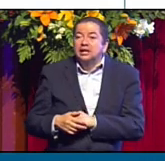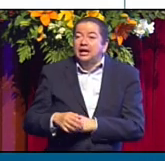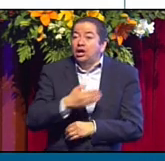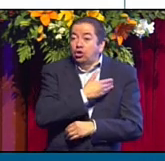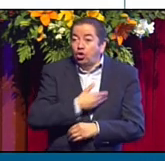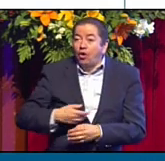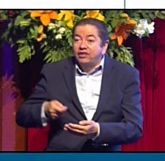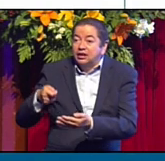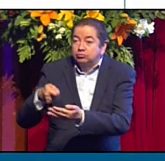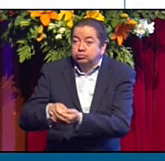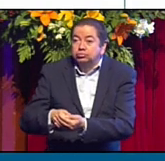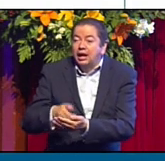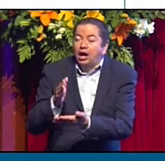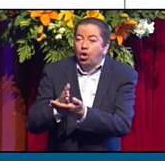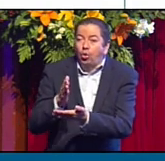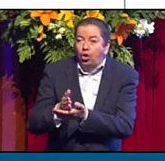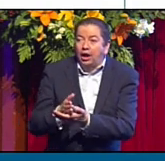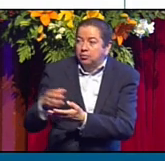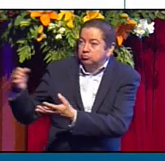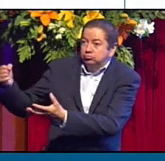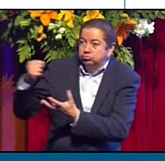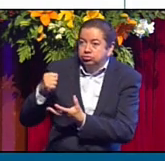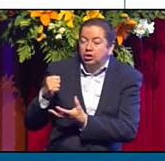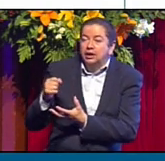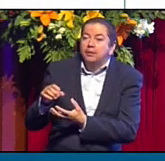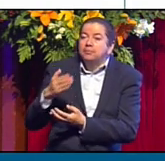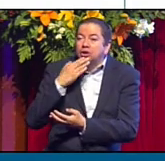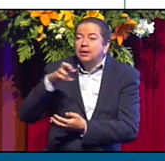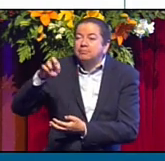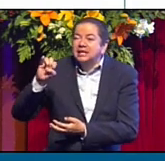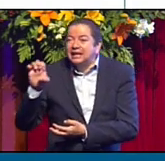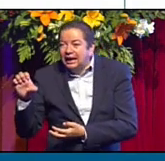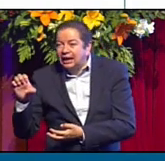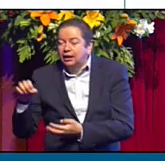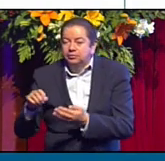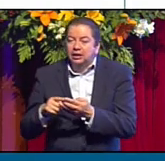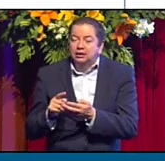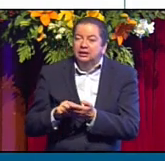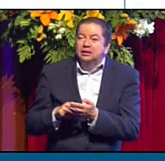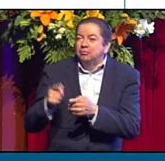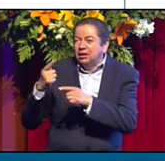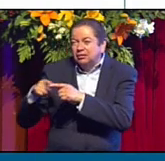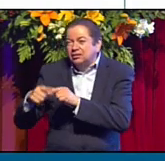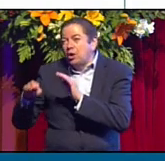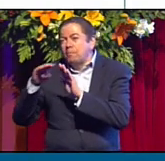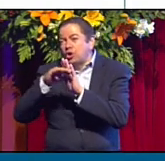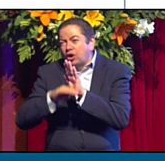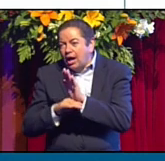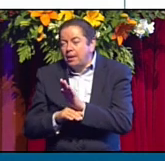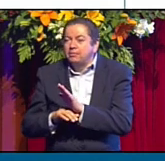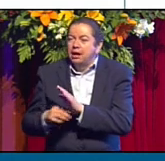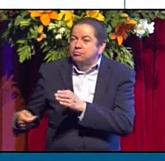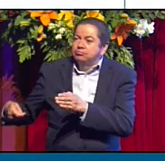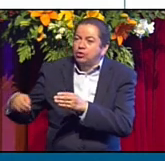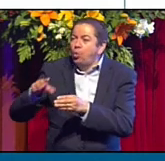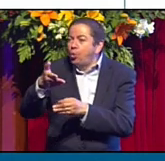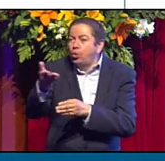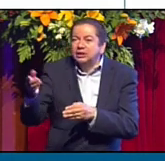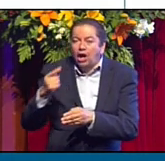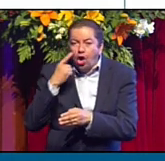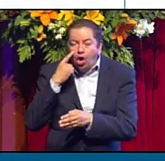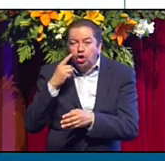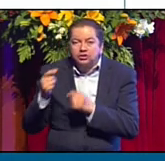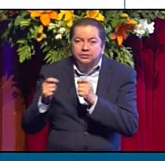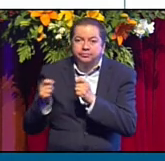subvención escolar regular que nosotros recibimos. Pero también está el PIE, también está la SEP y todos esos programas adicionales que ustedes manejan de